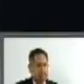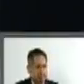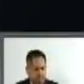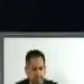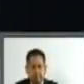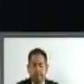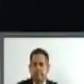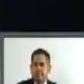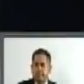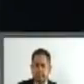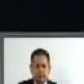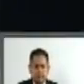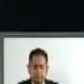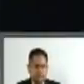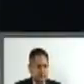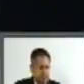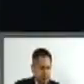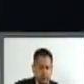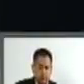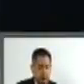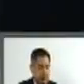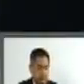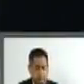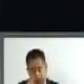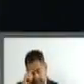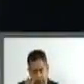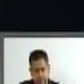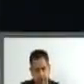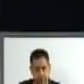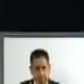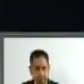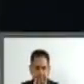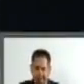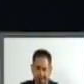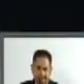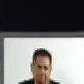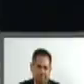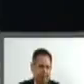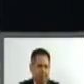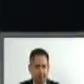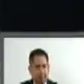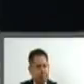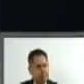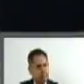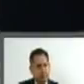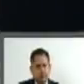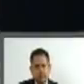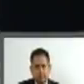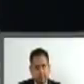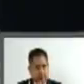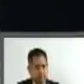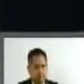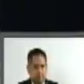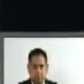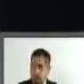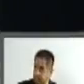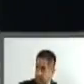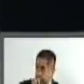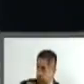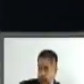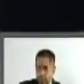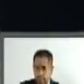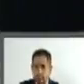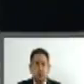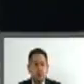y capitales, con la promoción de la integración productiva. El comercio internacional detona